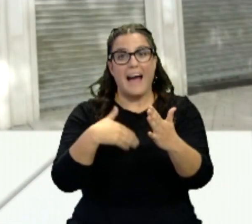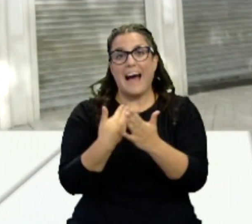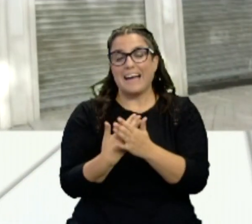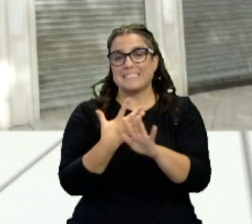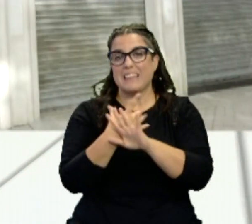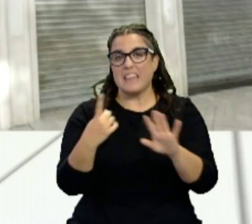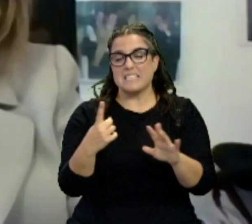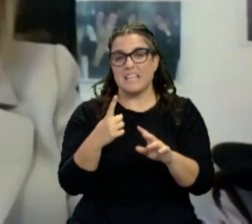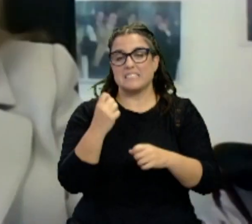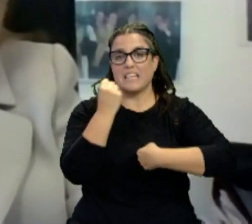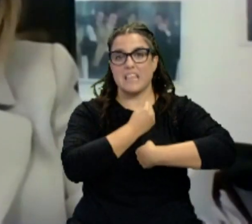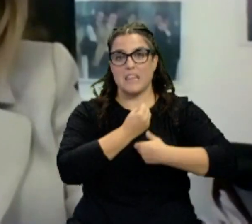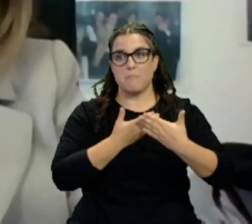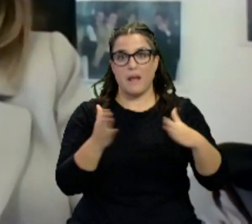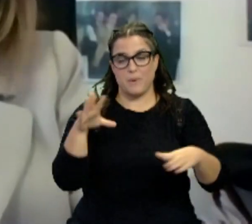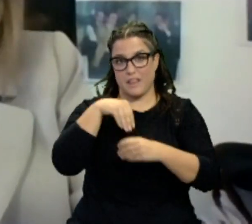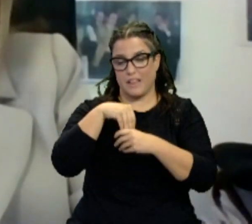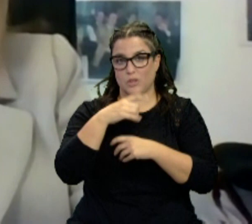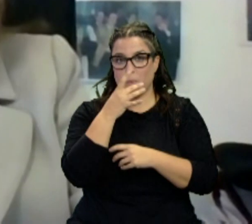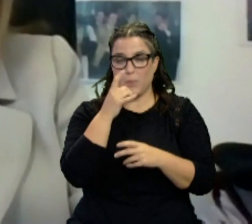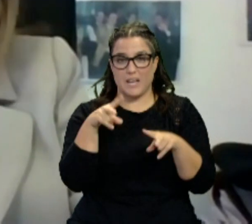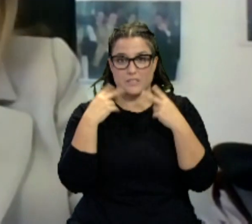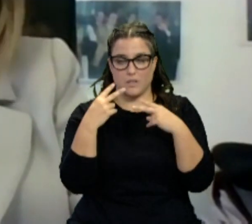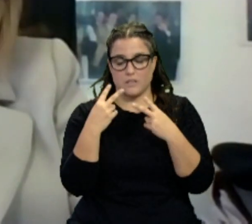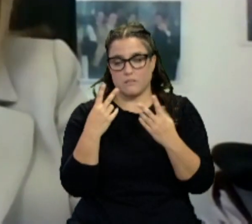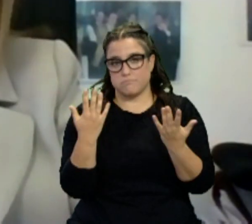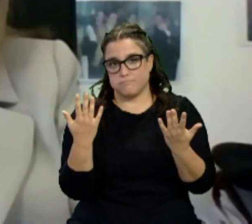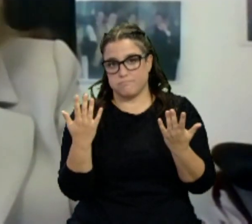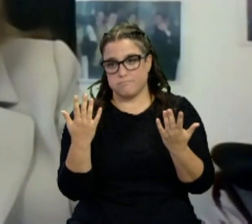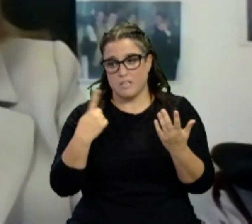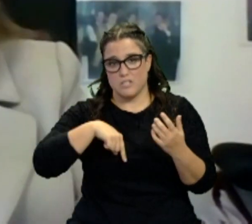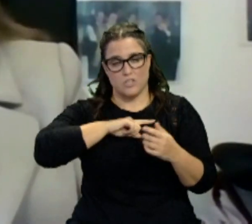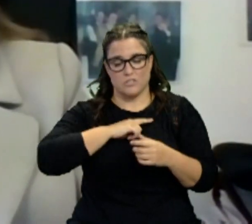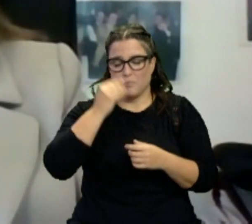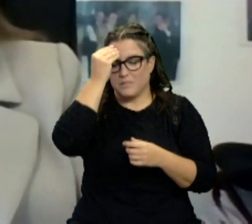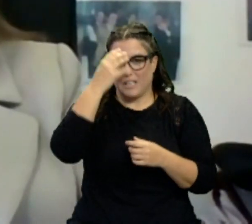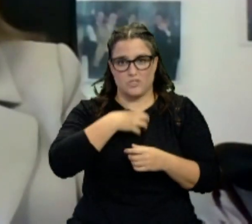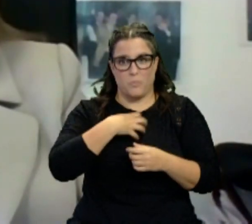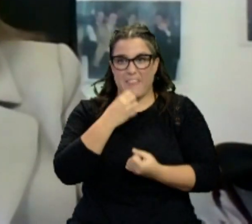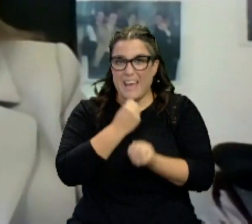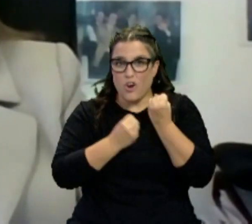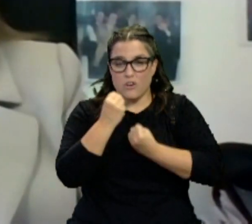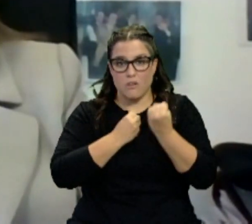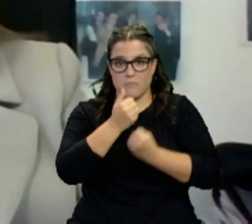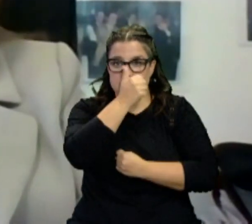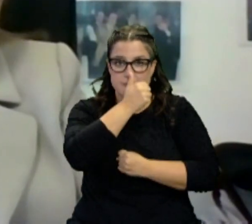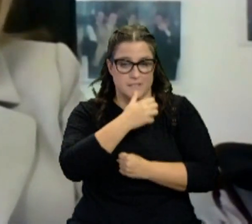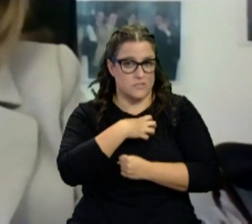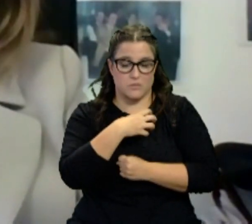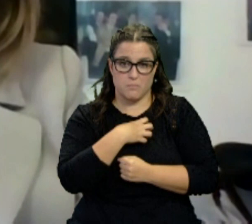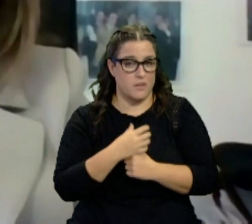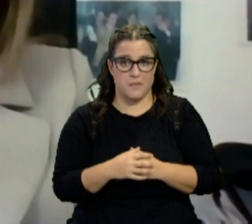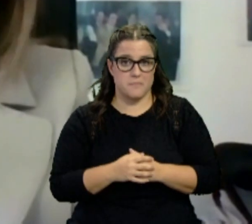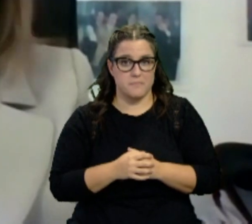de diciembre. Para la hostelería esto es impensable, y es que económicamente es inviable, o sea, no es insostenible para